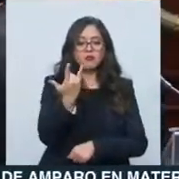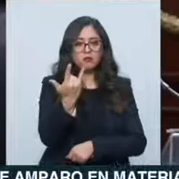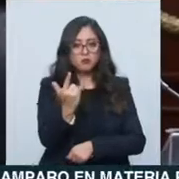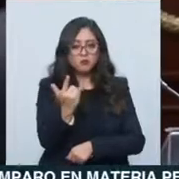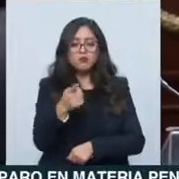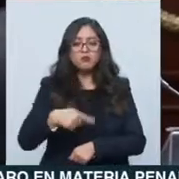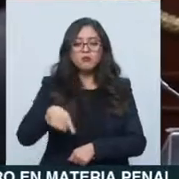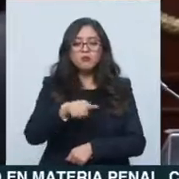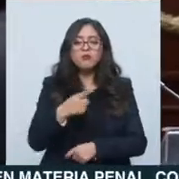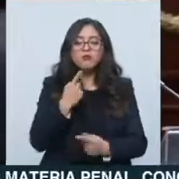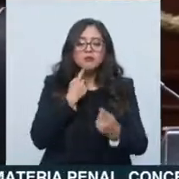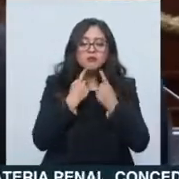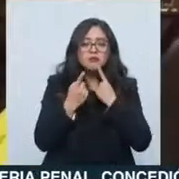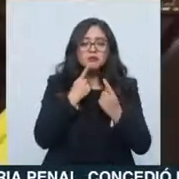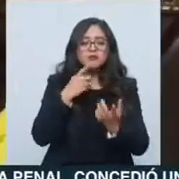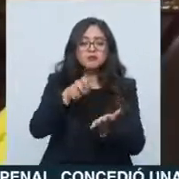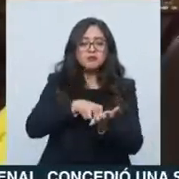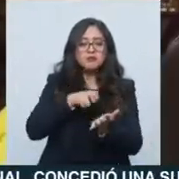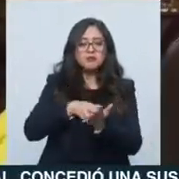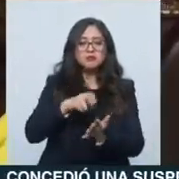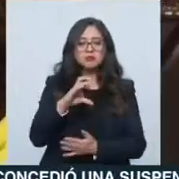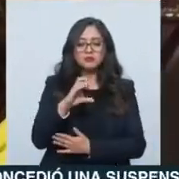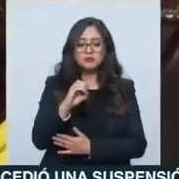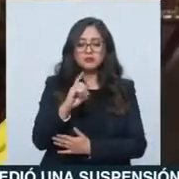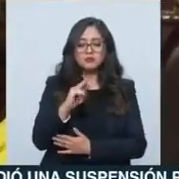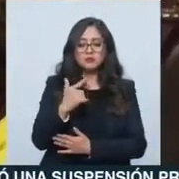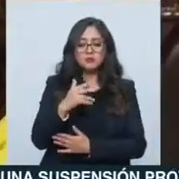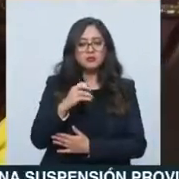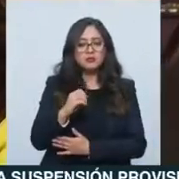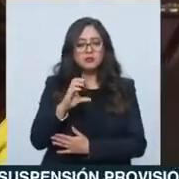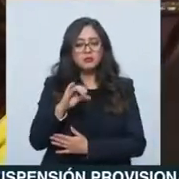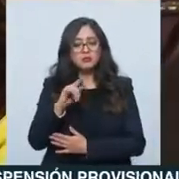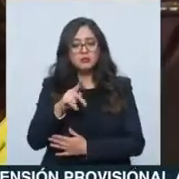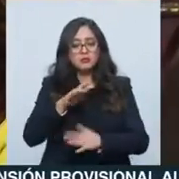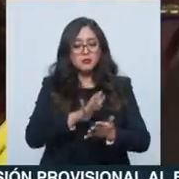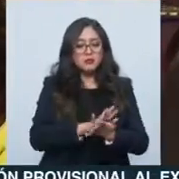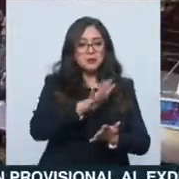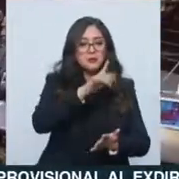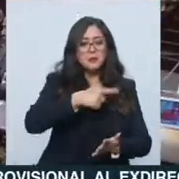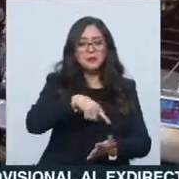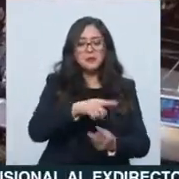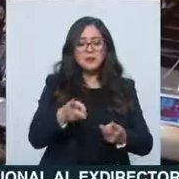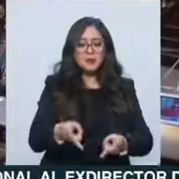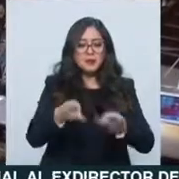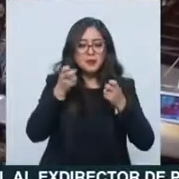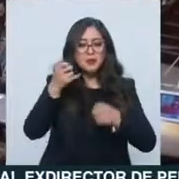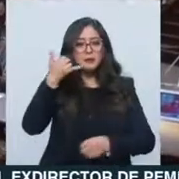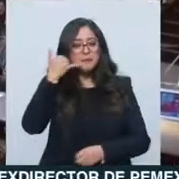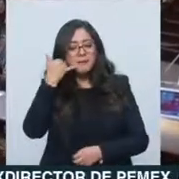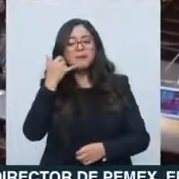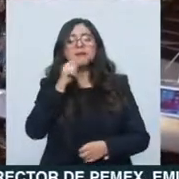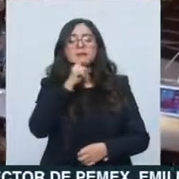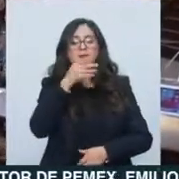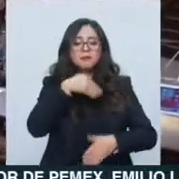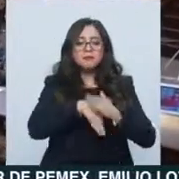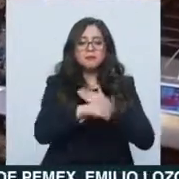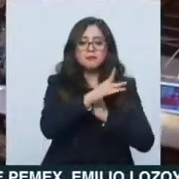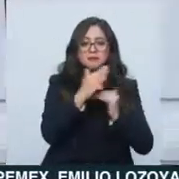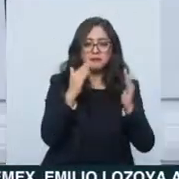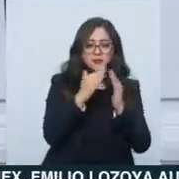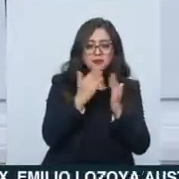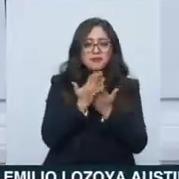donde también se analizarán las modificaciones al Código Civil para incrementar las penas por robo de celular, a casa habitación y al transporte